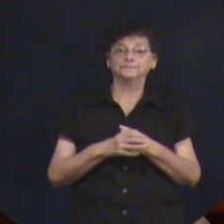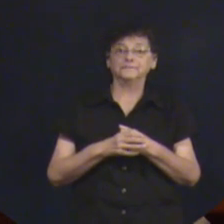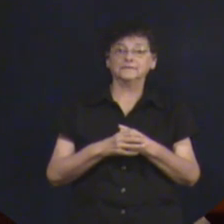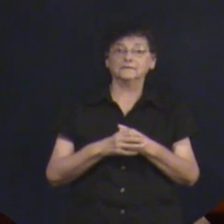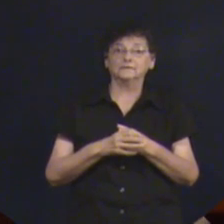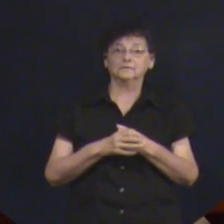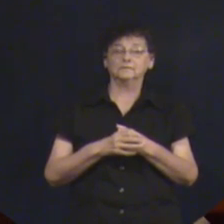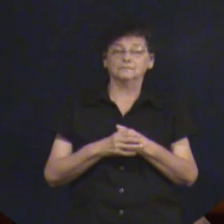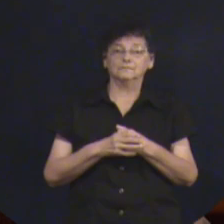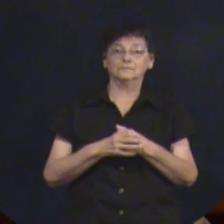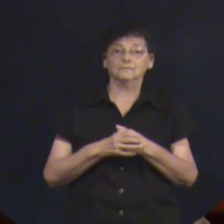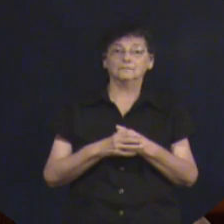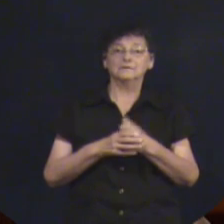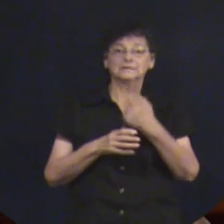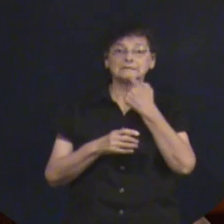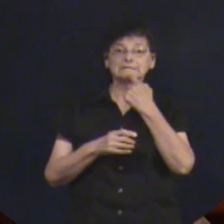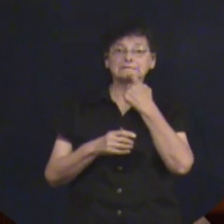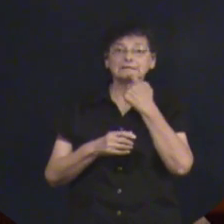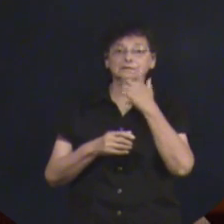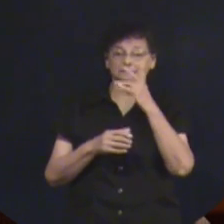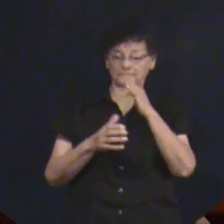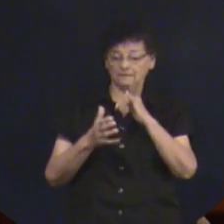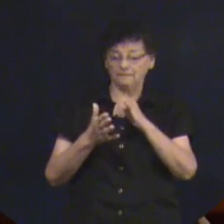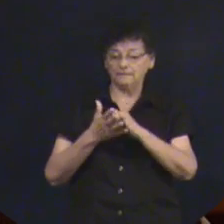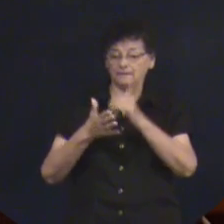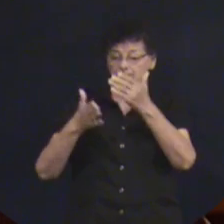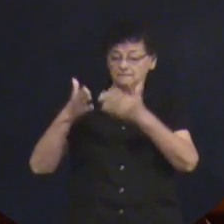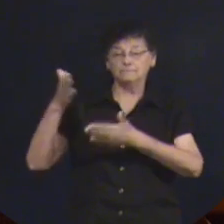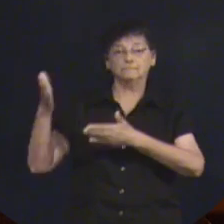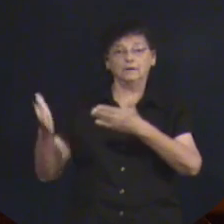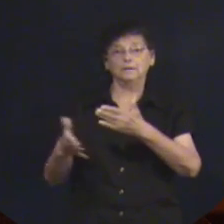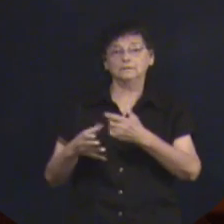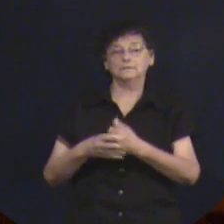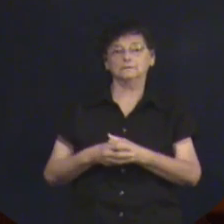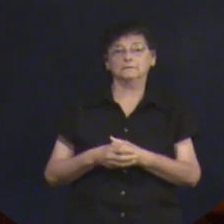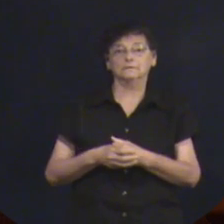Luego dijo a lo que había invitado: